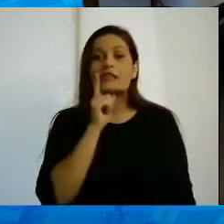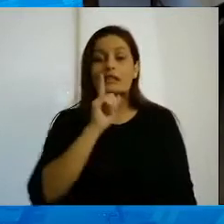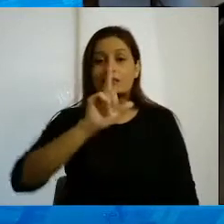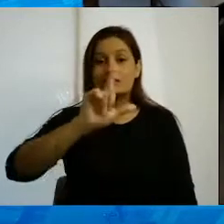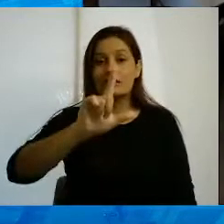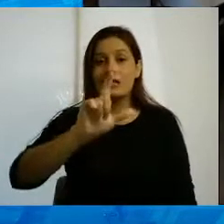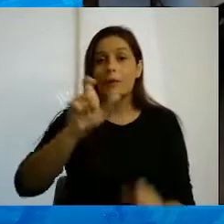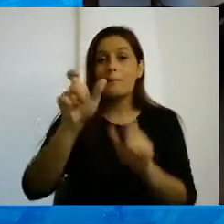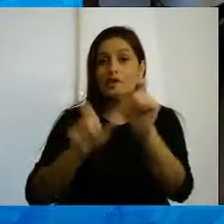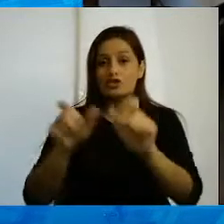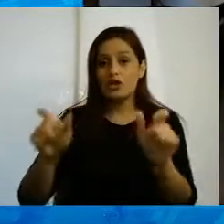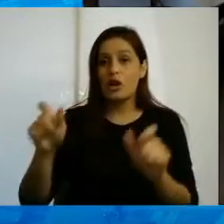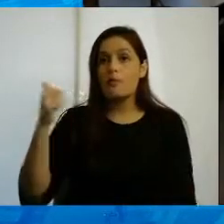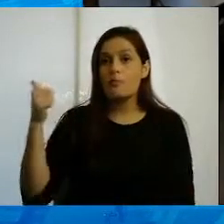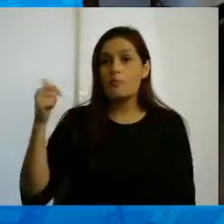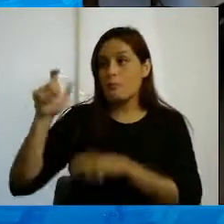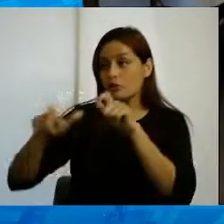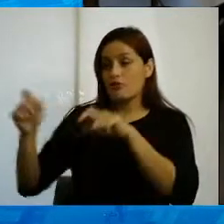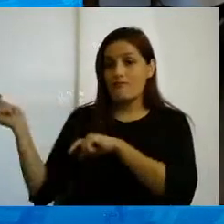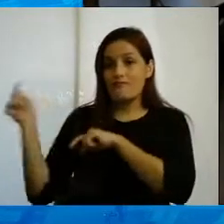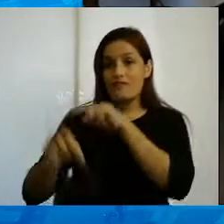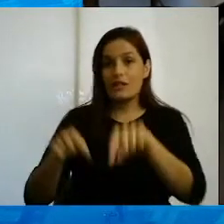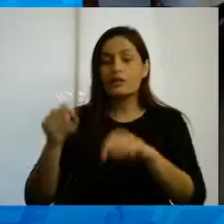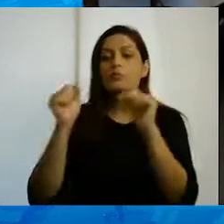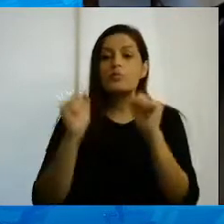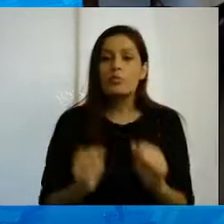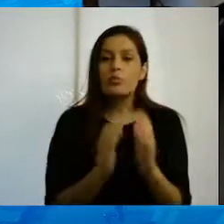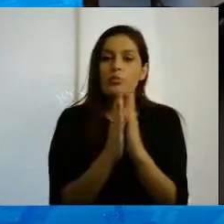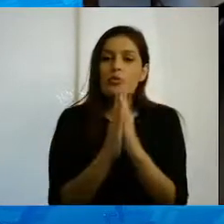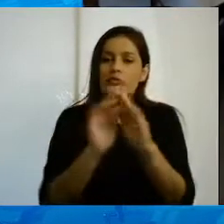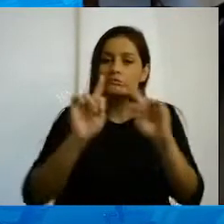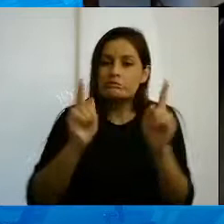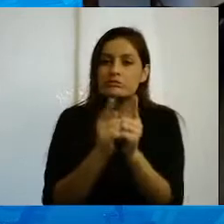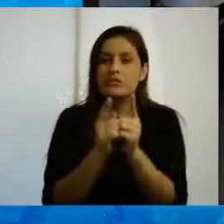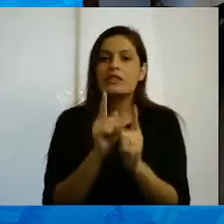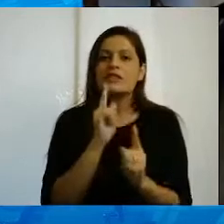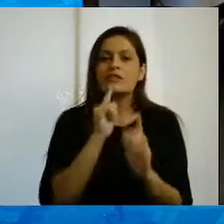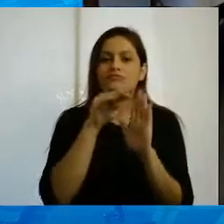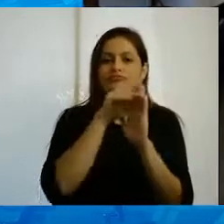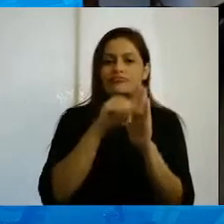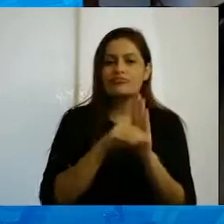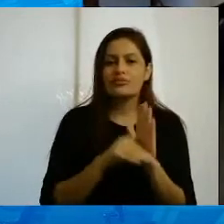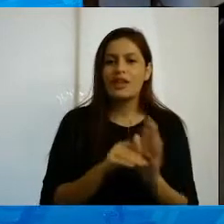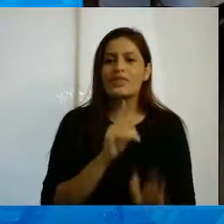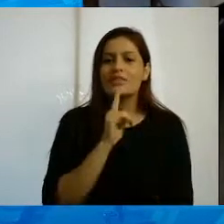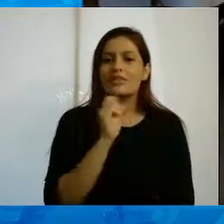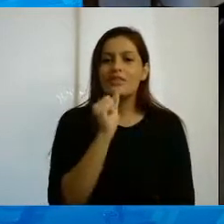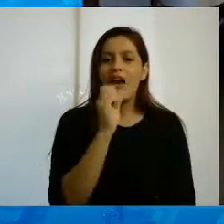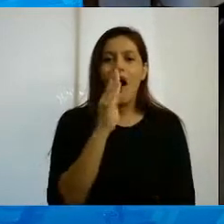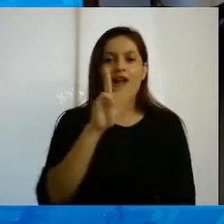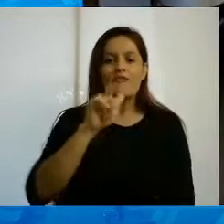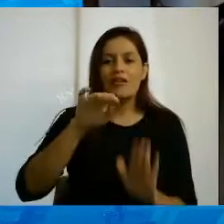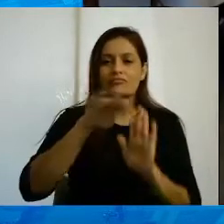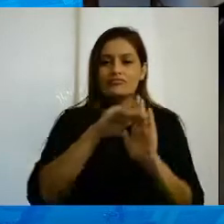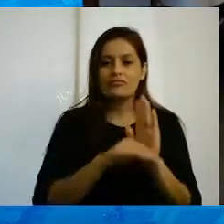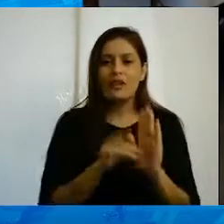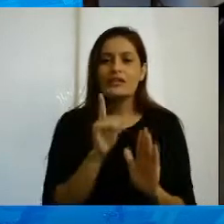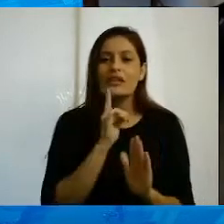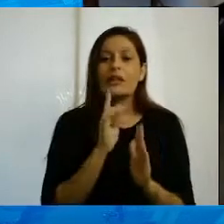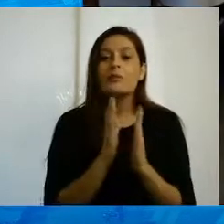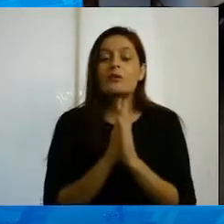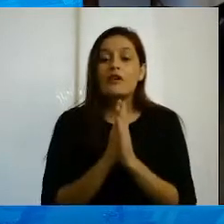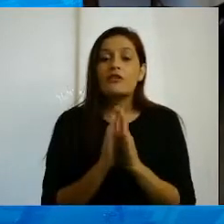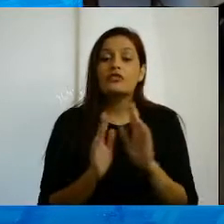palabras solicitadas por el público para que podamos, y hartos puntos de tabla también, para que en el varios consejo